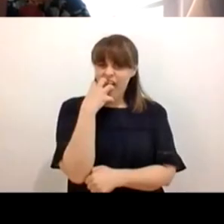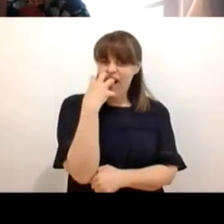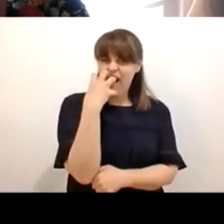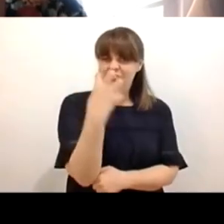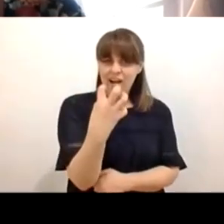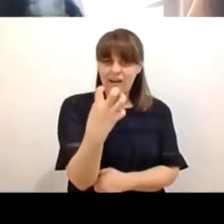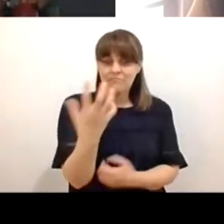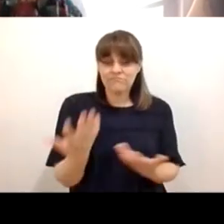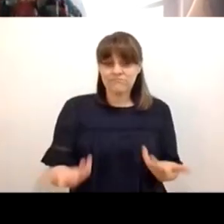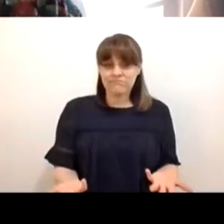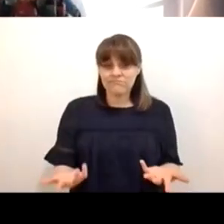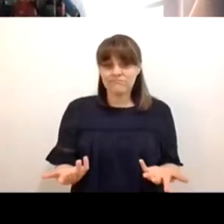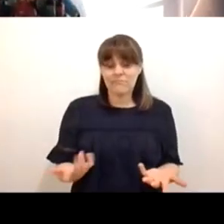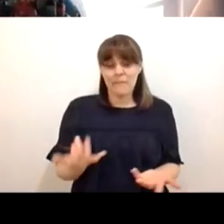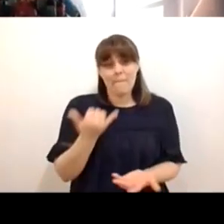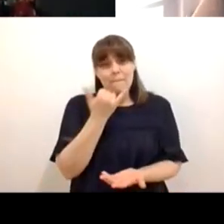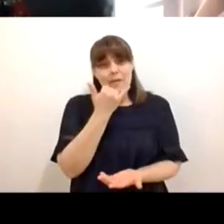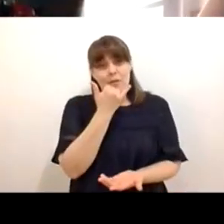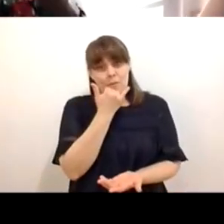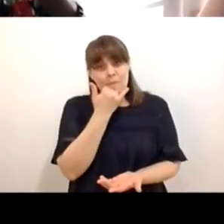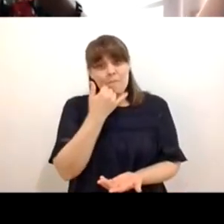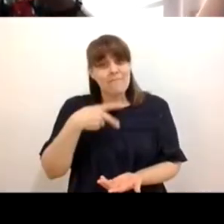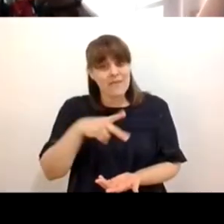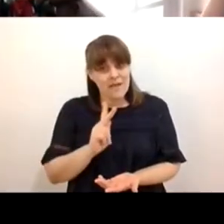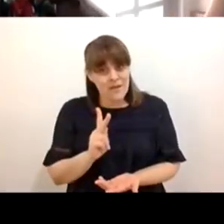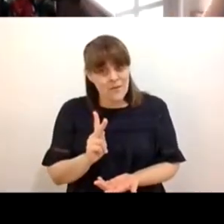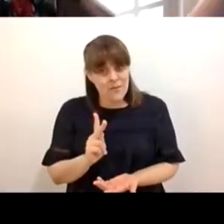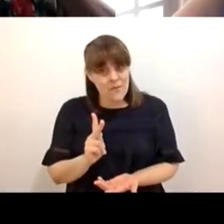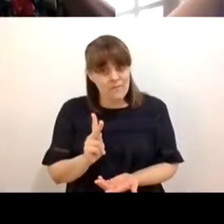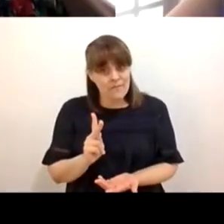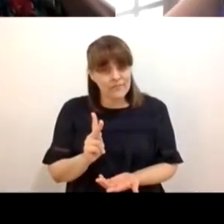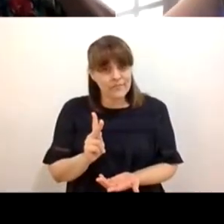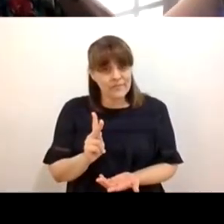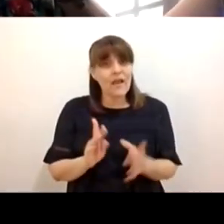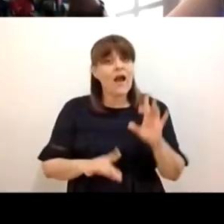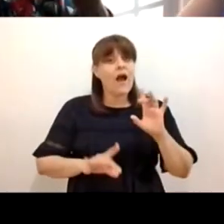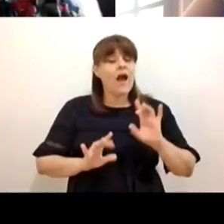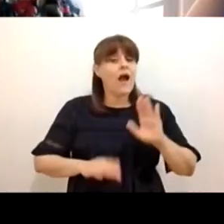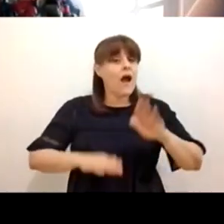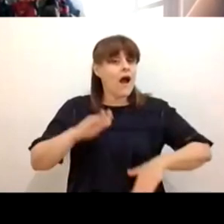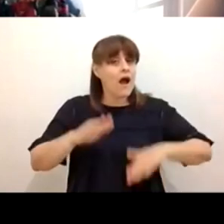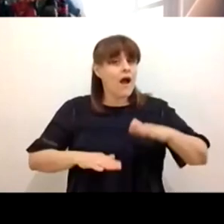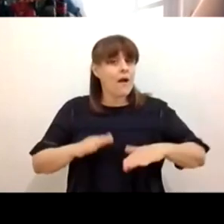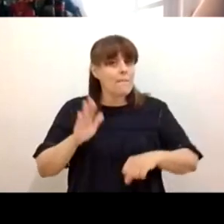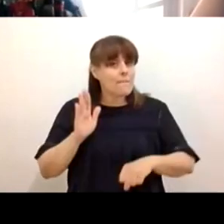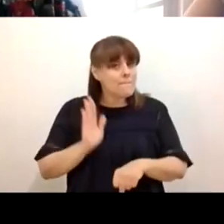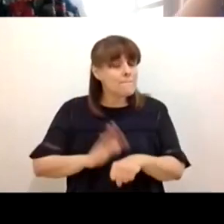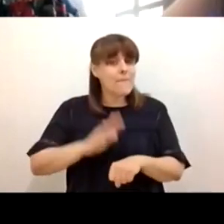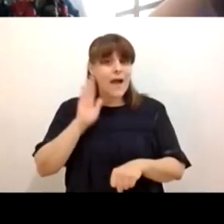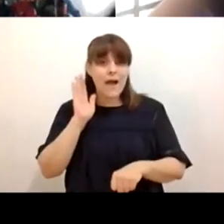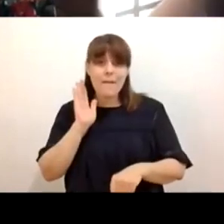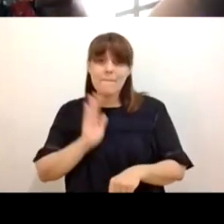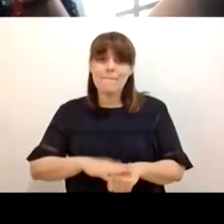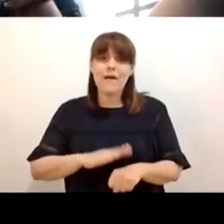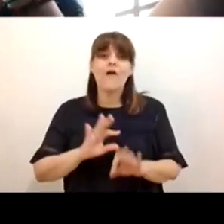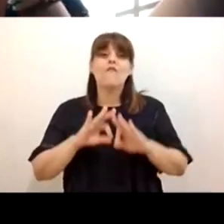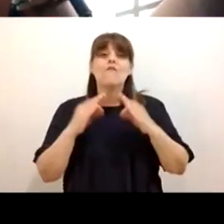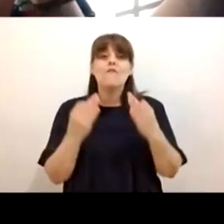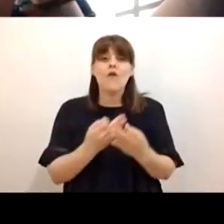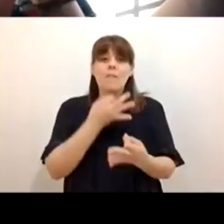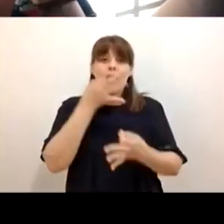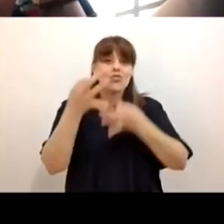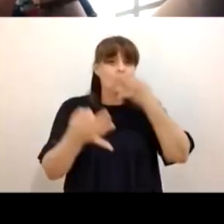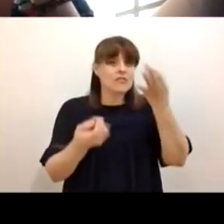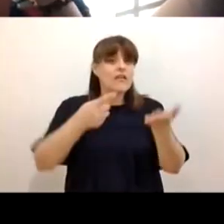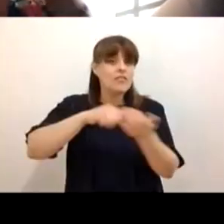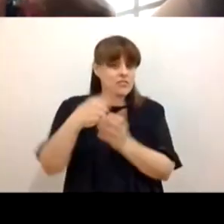y perdónenme pero a veces también esto se refuerza por la forma como se dan ciertas noticias en la televisión